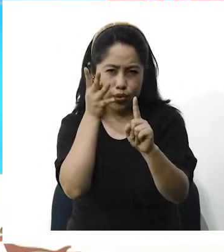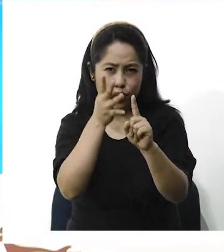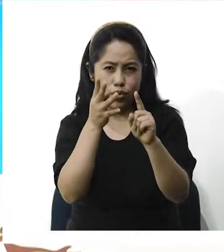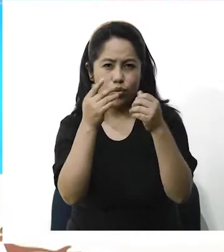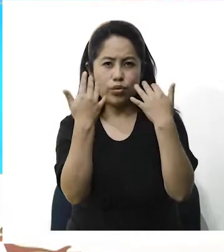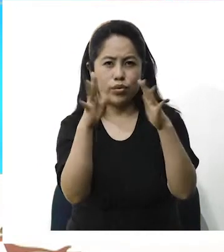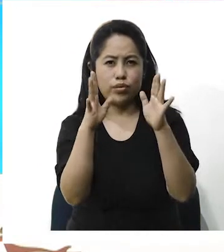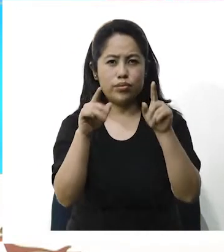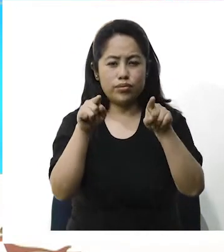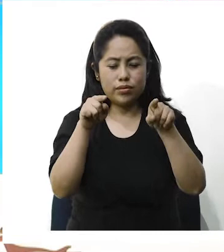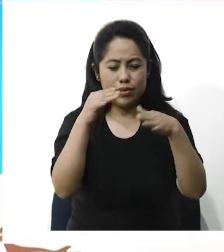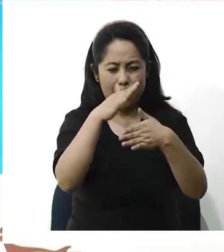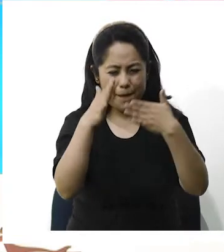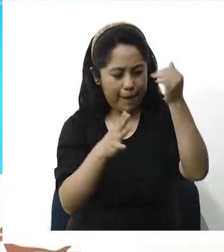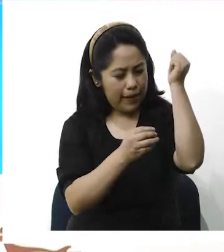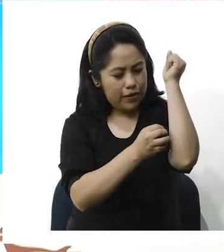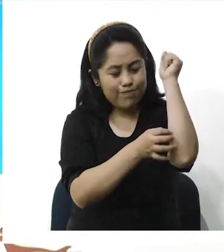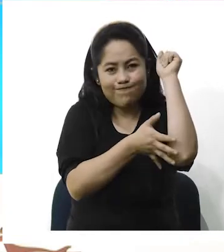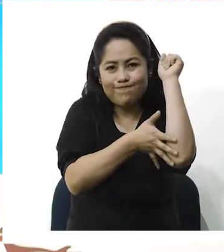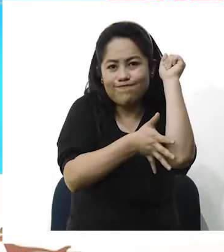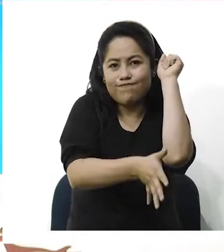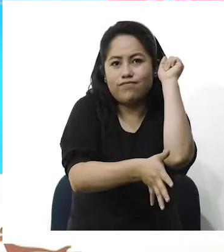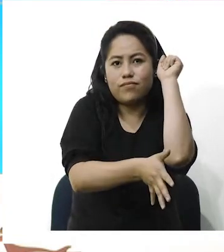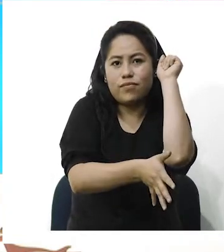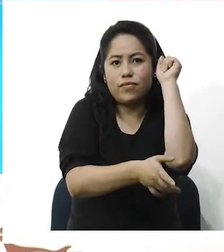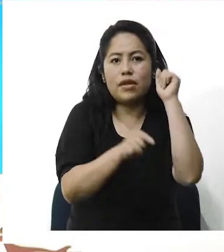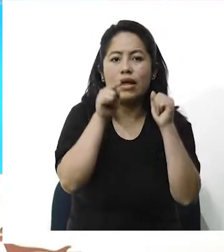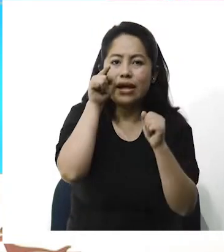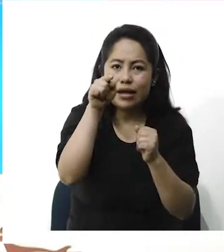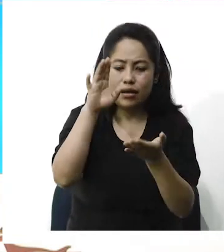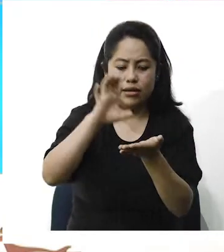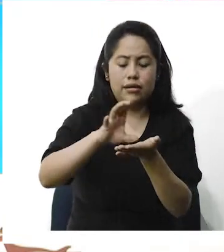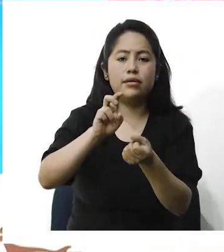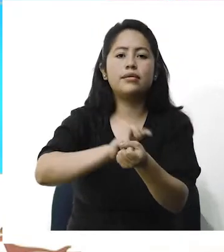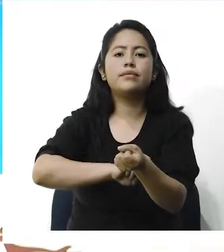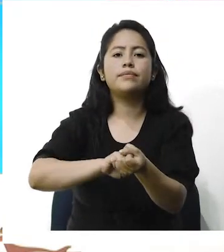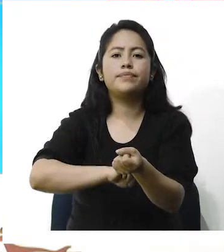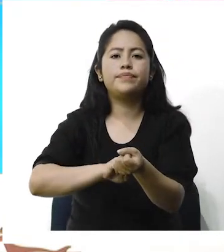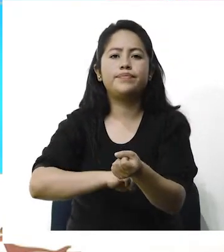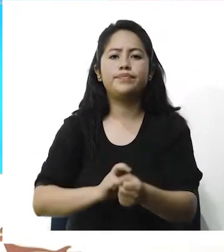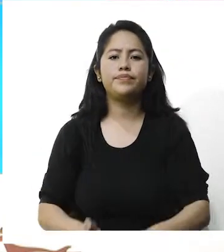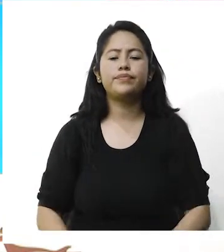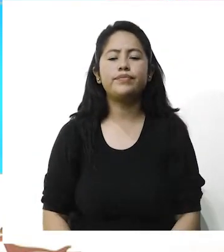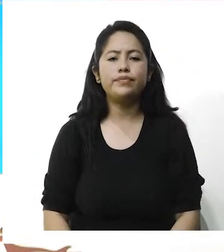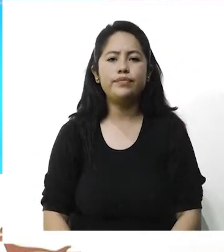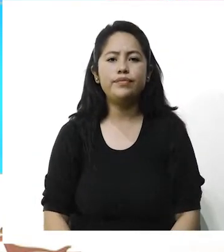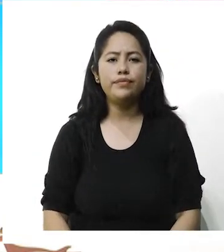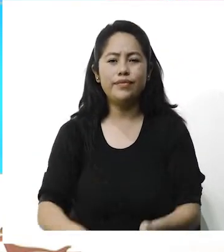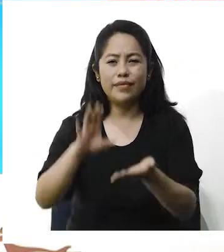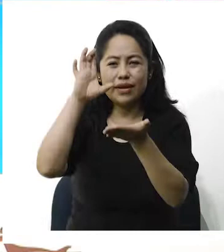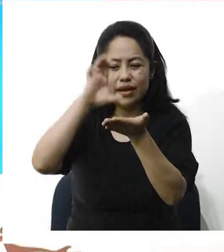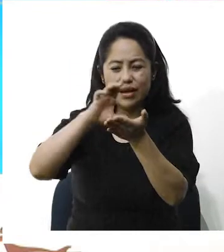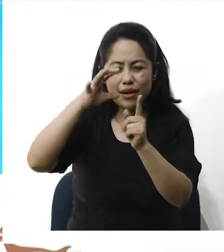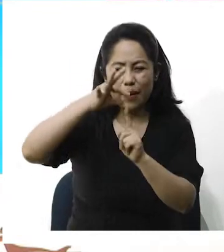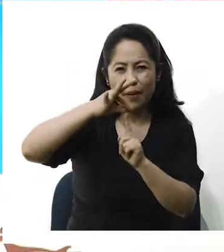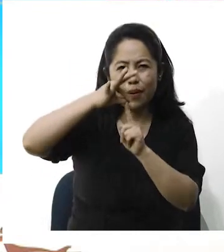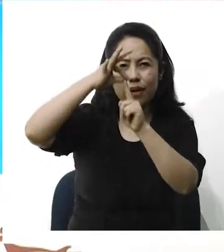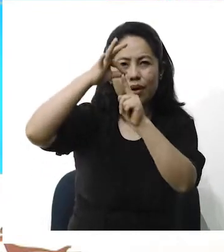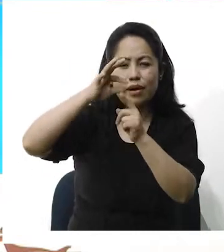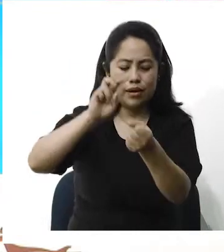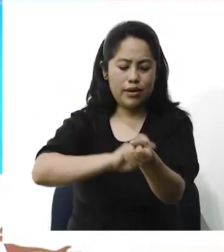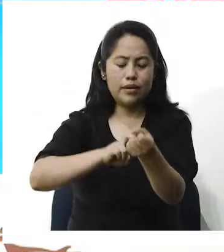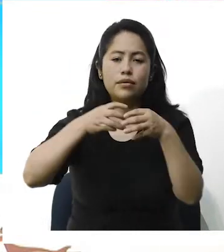los botones terminales. Ahí están las neuronas, que son las células especializadas del